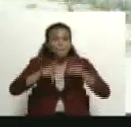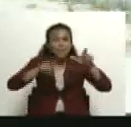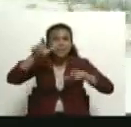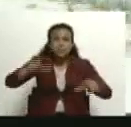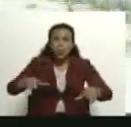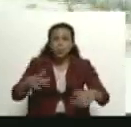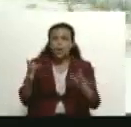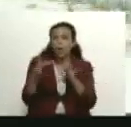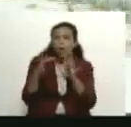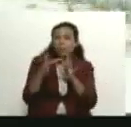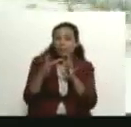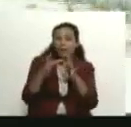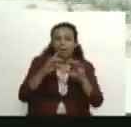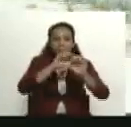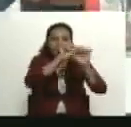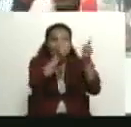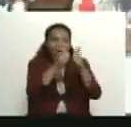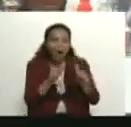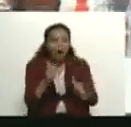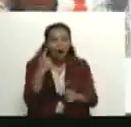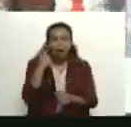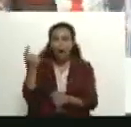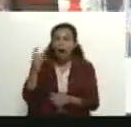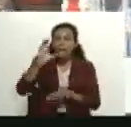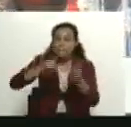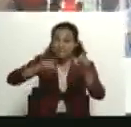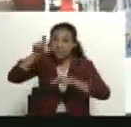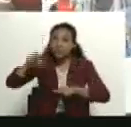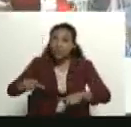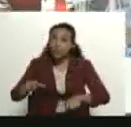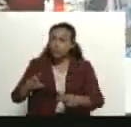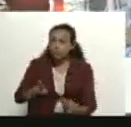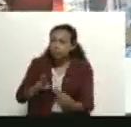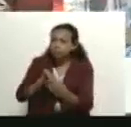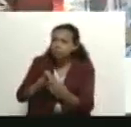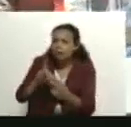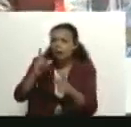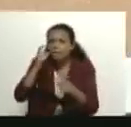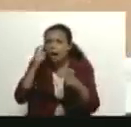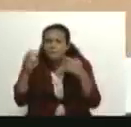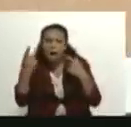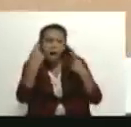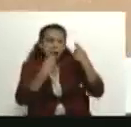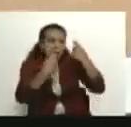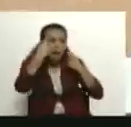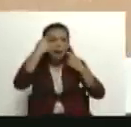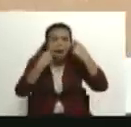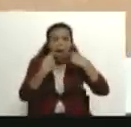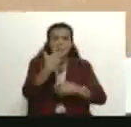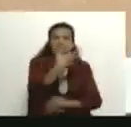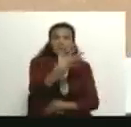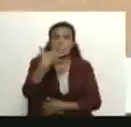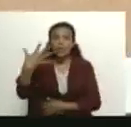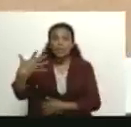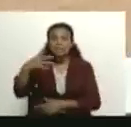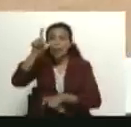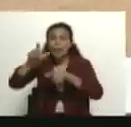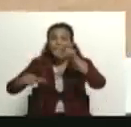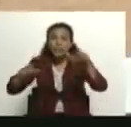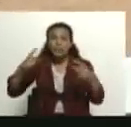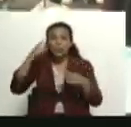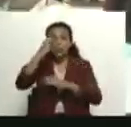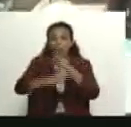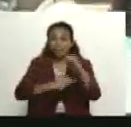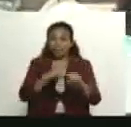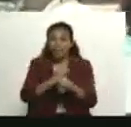tenga mayor contacto con las obras. La ciudadanía puede encontrar diversas expresiones de más de 55 artistas